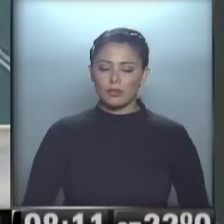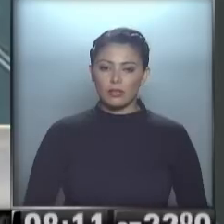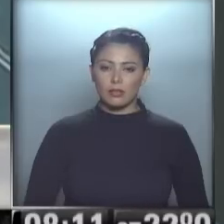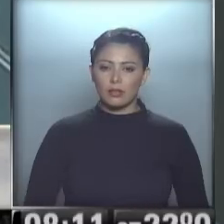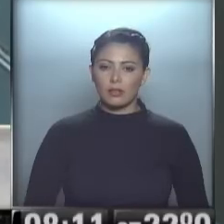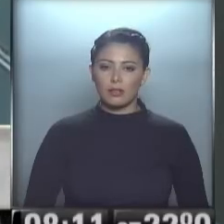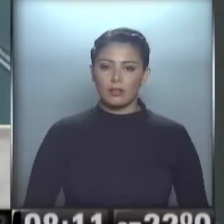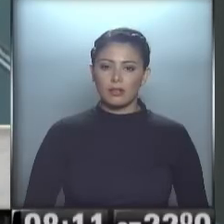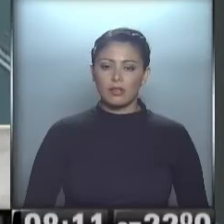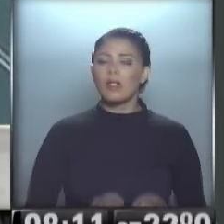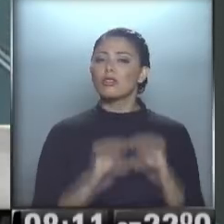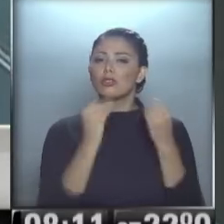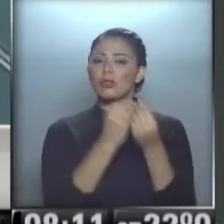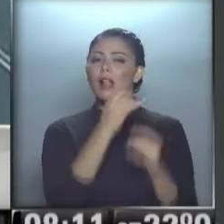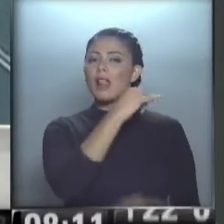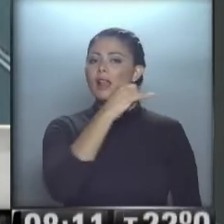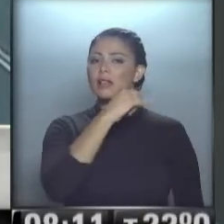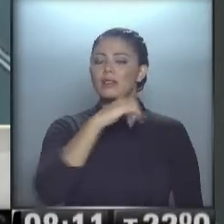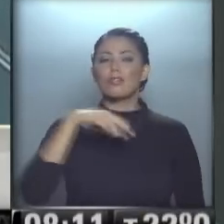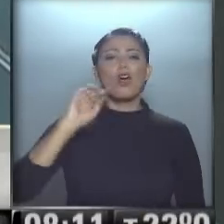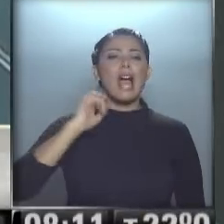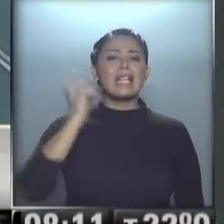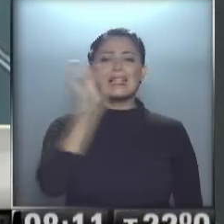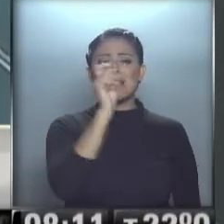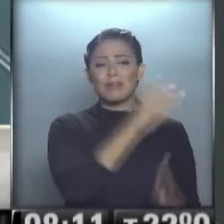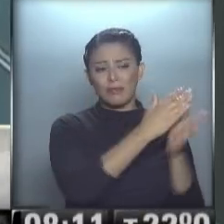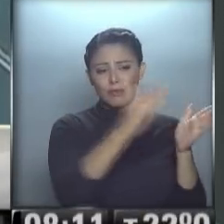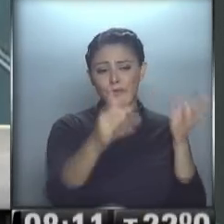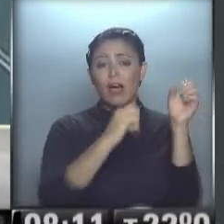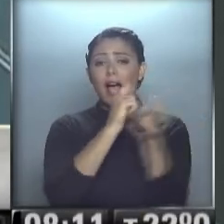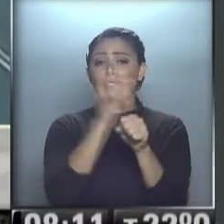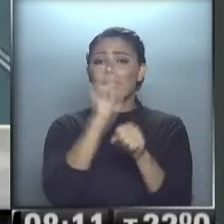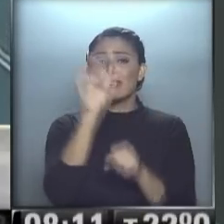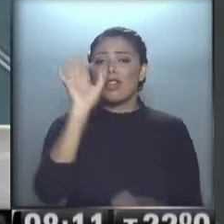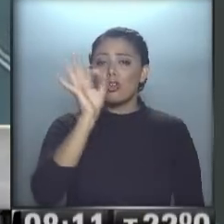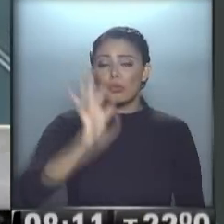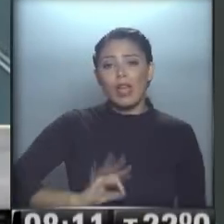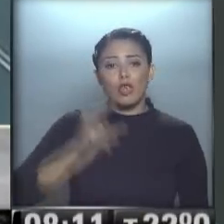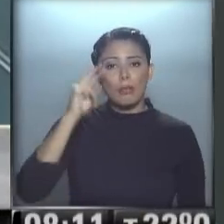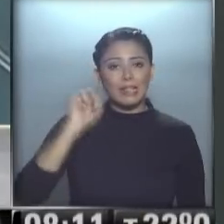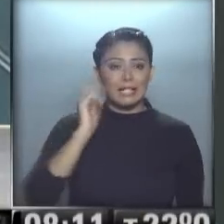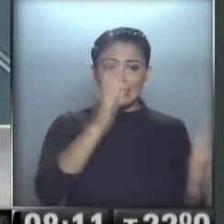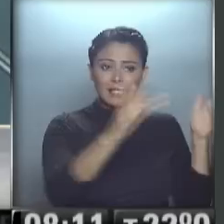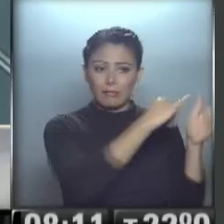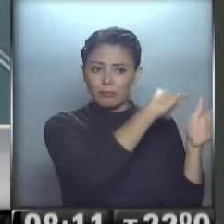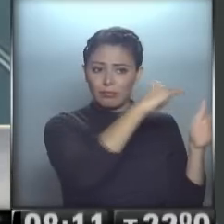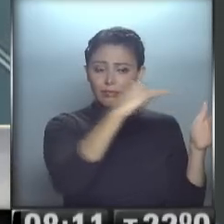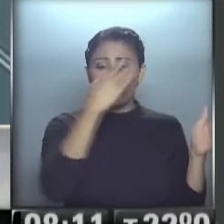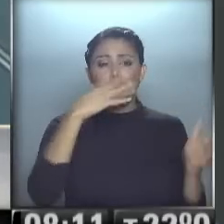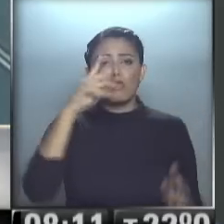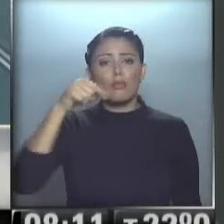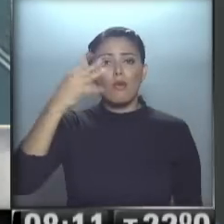sistema de resultado negativo durante 13 meses consecutivos hasta el mes de octubre del año 2013 y el crecimiento del